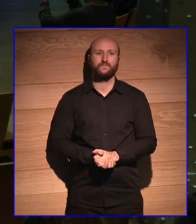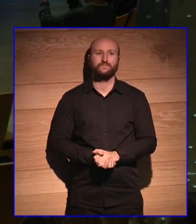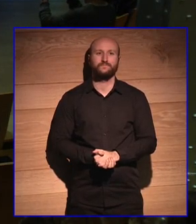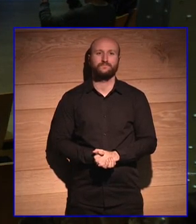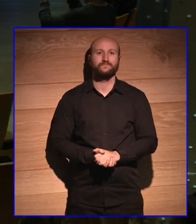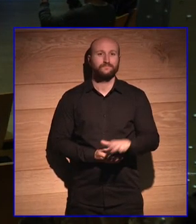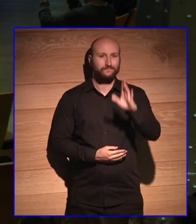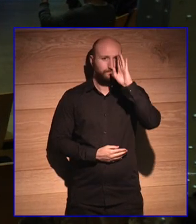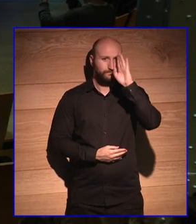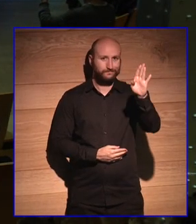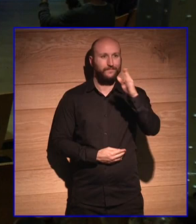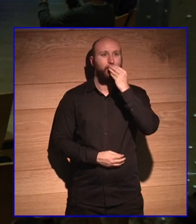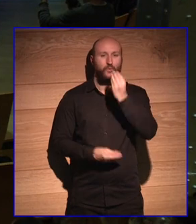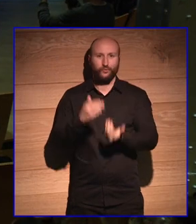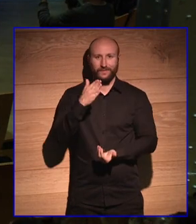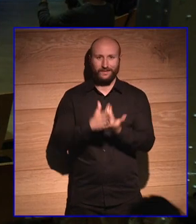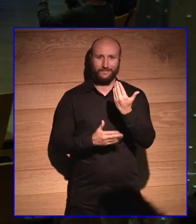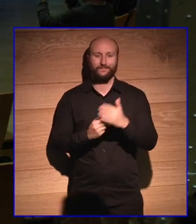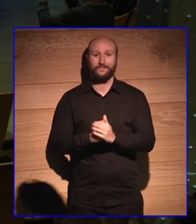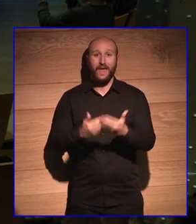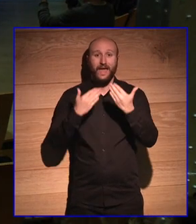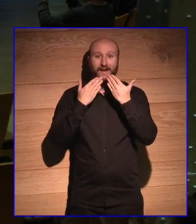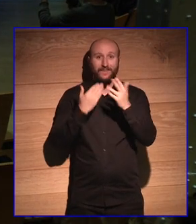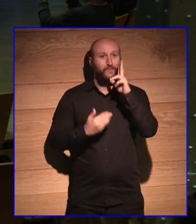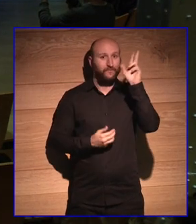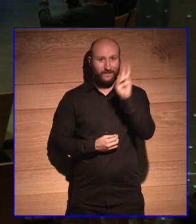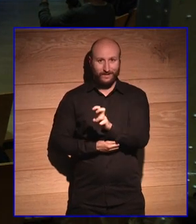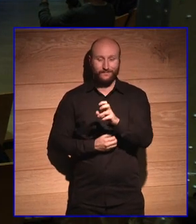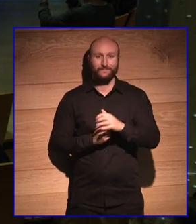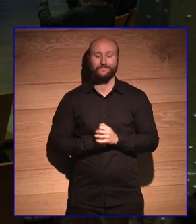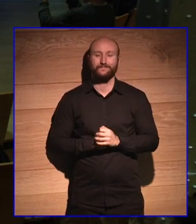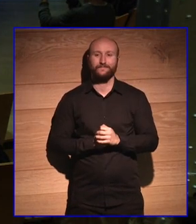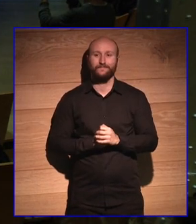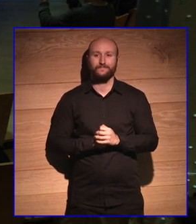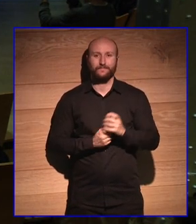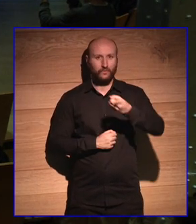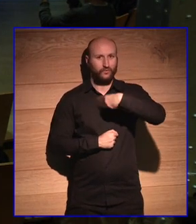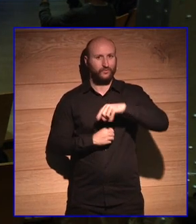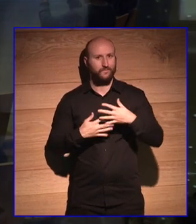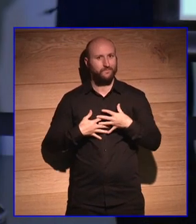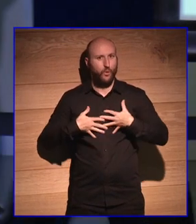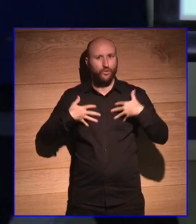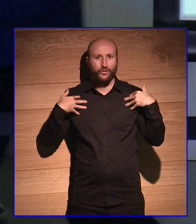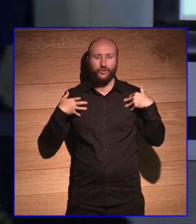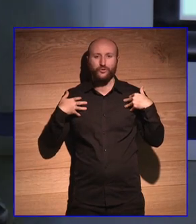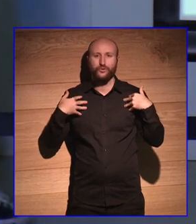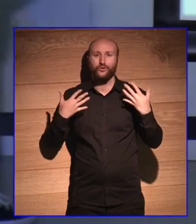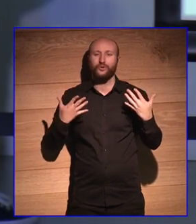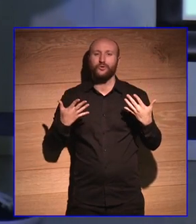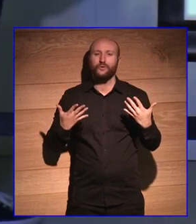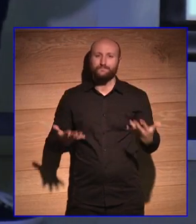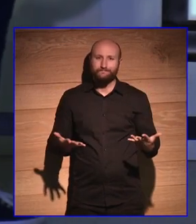hola buenos días muchas gracias a todos por venir estamos muy emocionados con